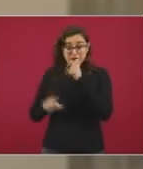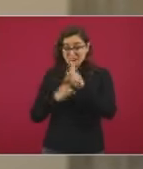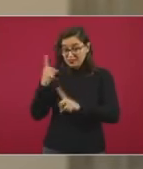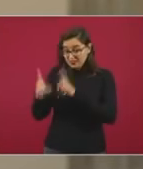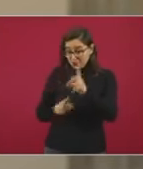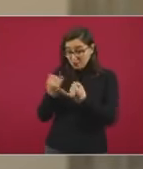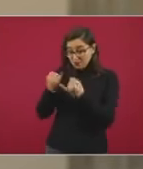deportistas,